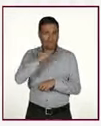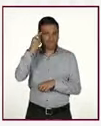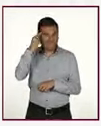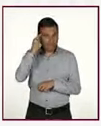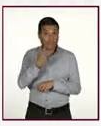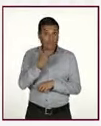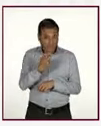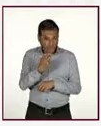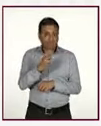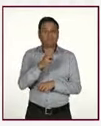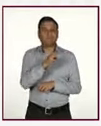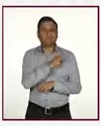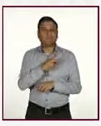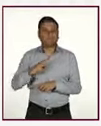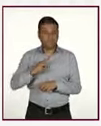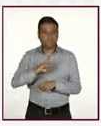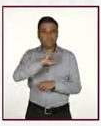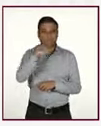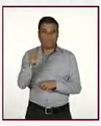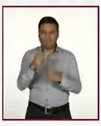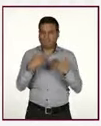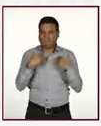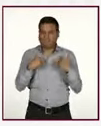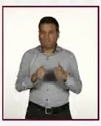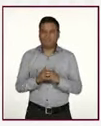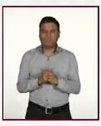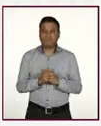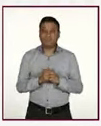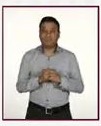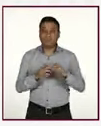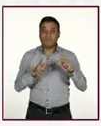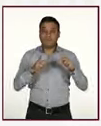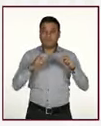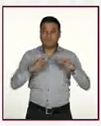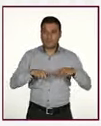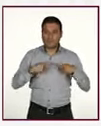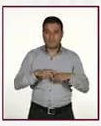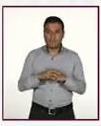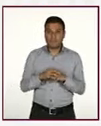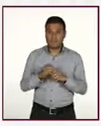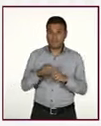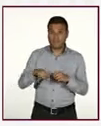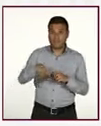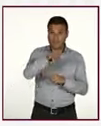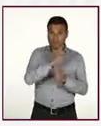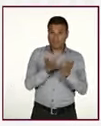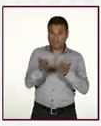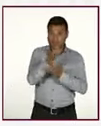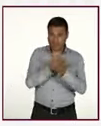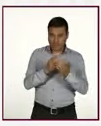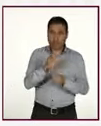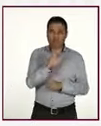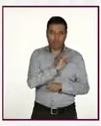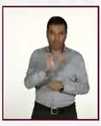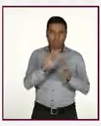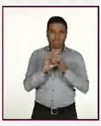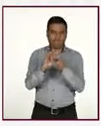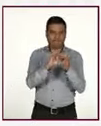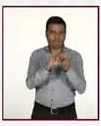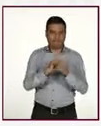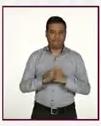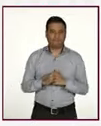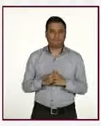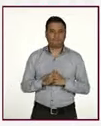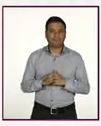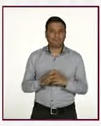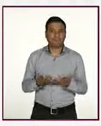a adentrarnos en que a partir de esta salud, de esta convivencia, tenemos que hablar de el tejido social. Claro. ¿No? Entonces,